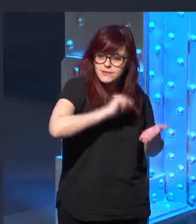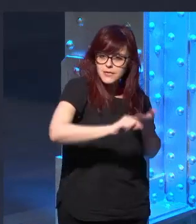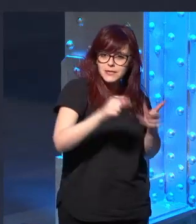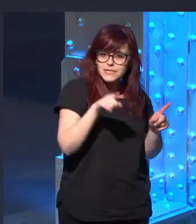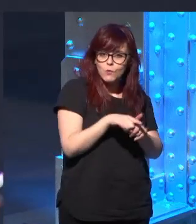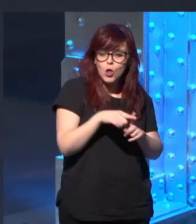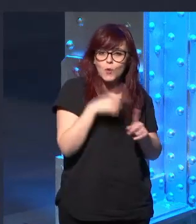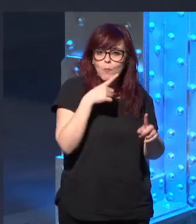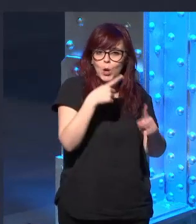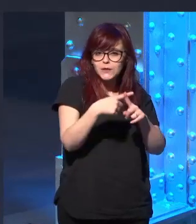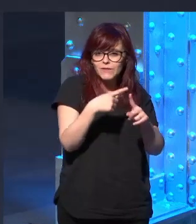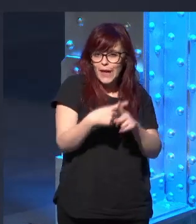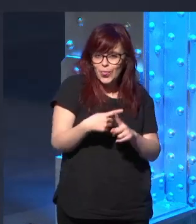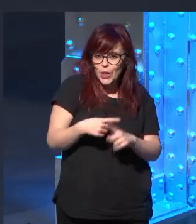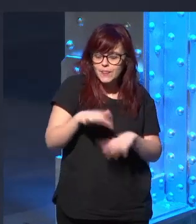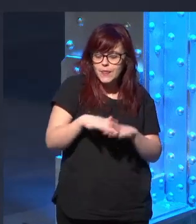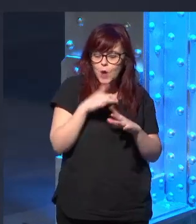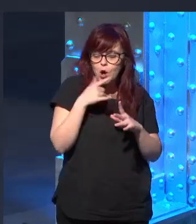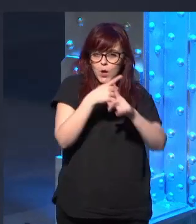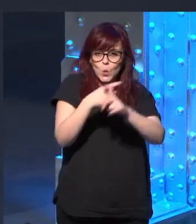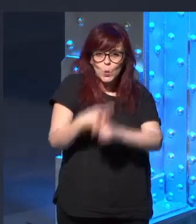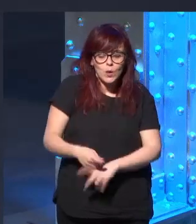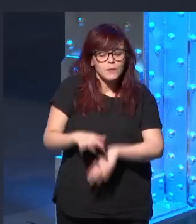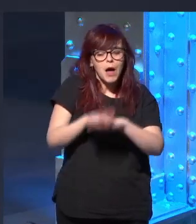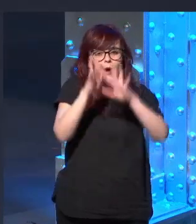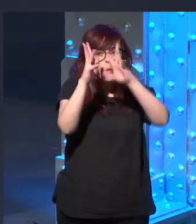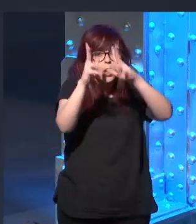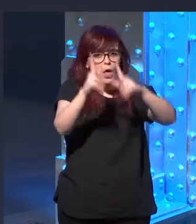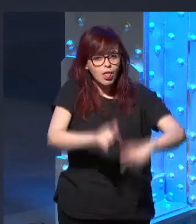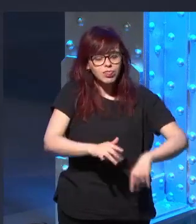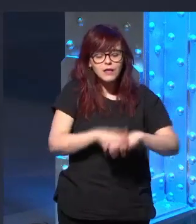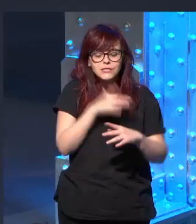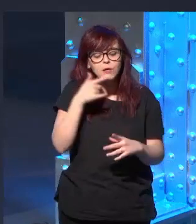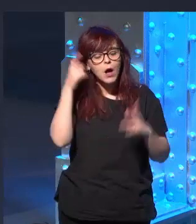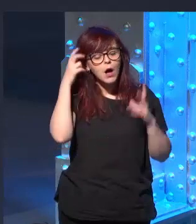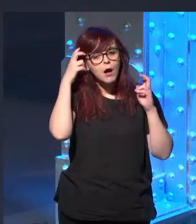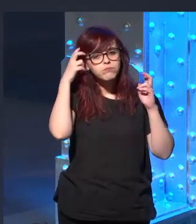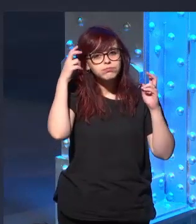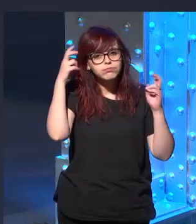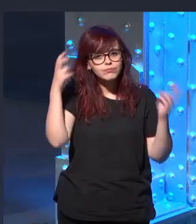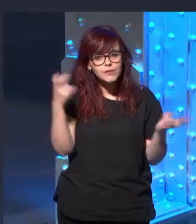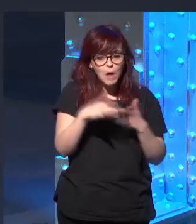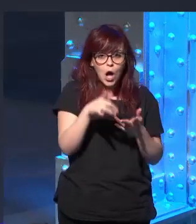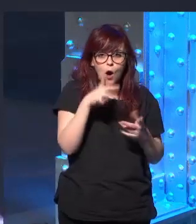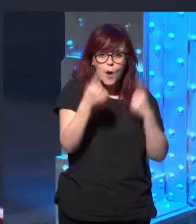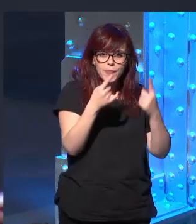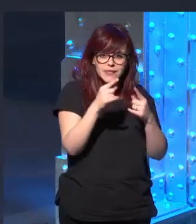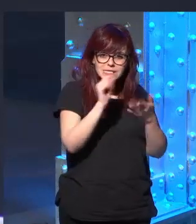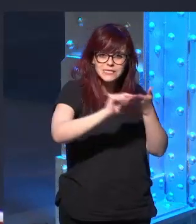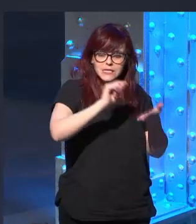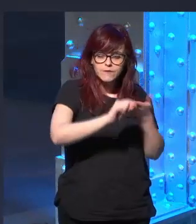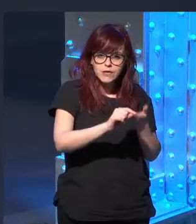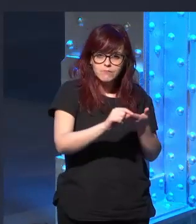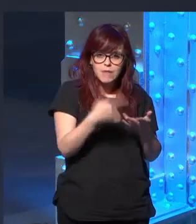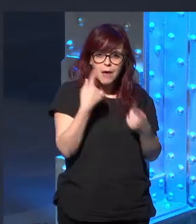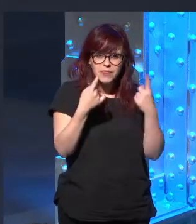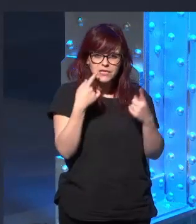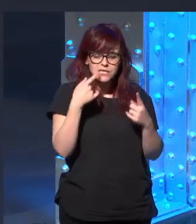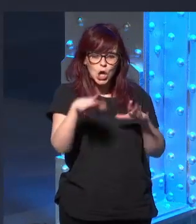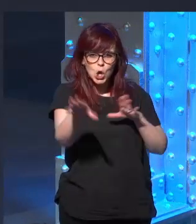una multiplicación de muchas cifras, ¿no? Entonces vas haciendo la cuenta y a medida que vas escribiendo vas entendiendo las cosas, porque si no